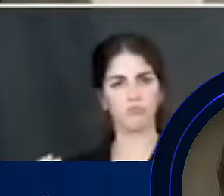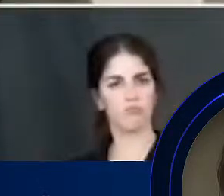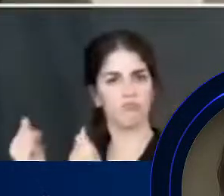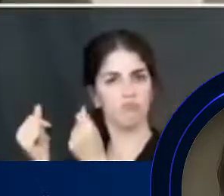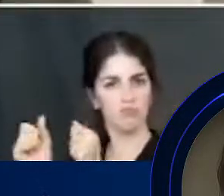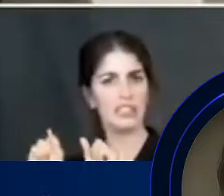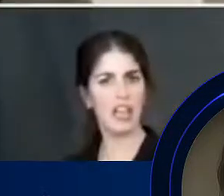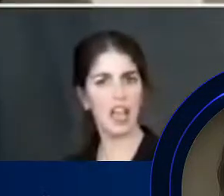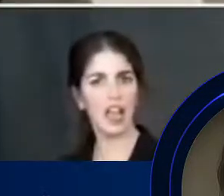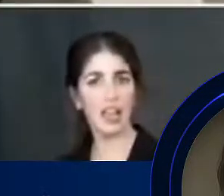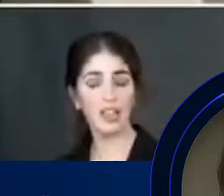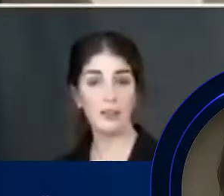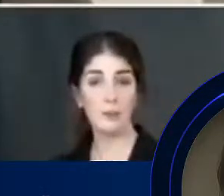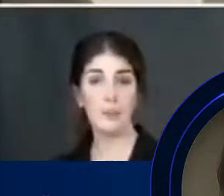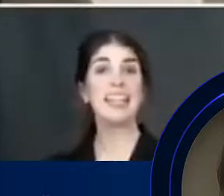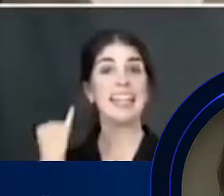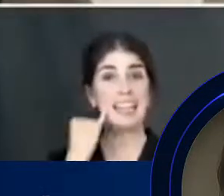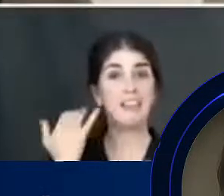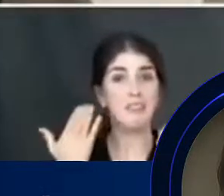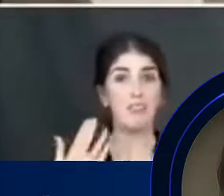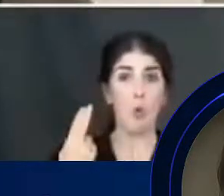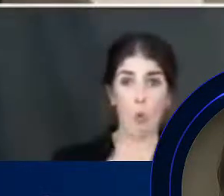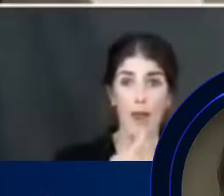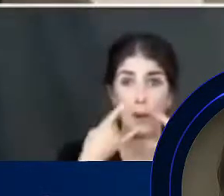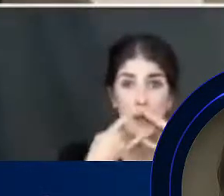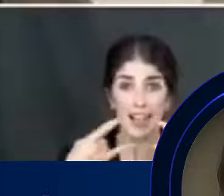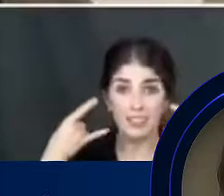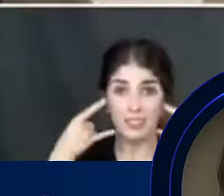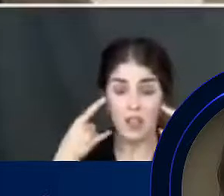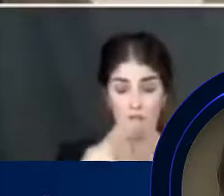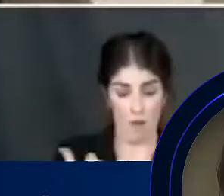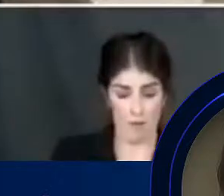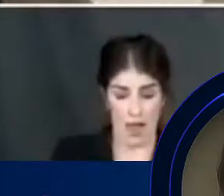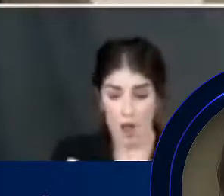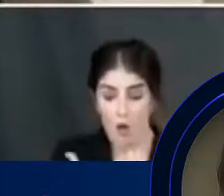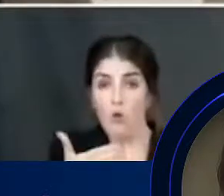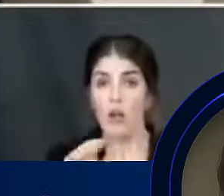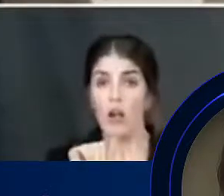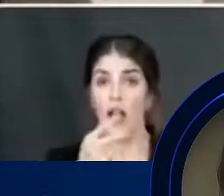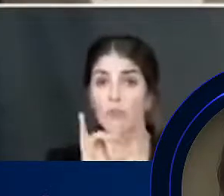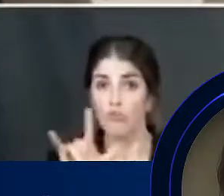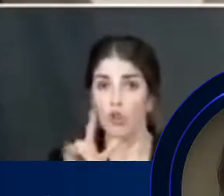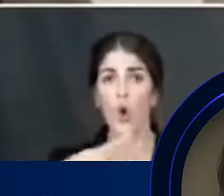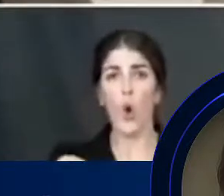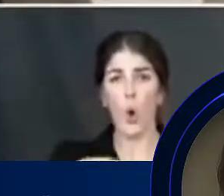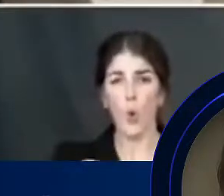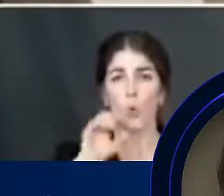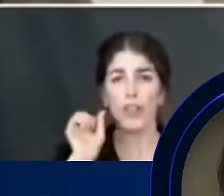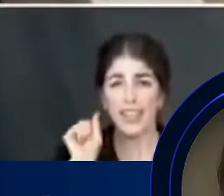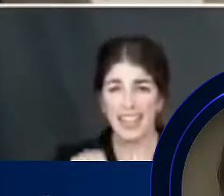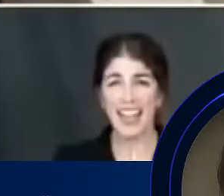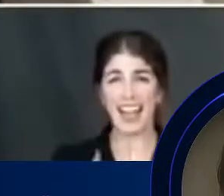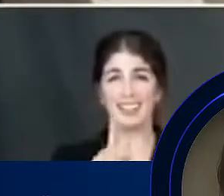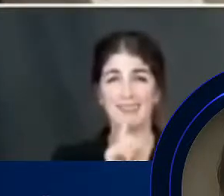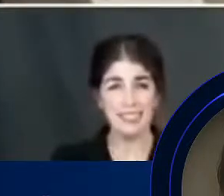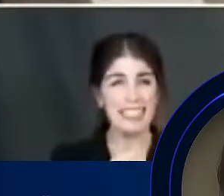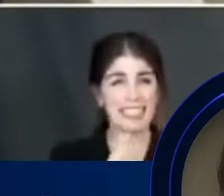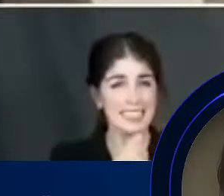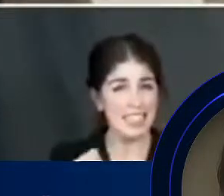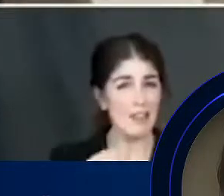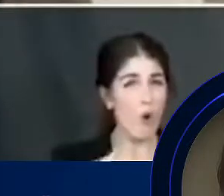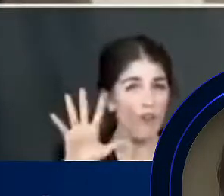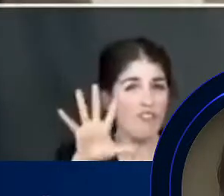gente, pero es muy difícil, o mejor dicho, hay muchos impedimentos de todo tipo. Por ejemplo,